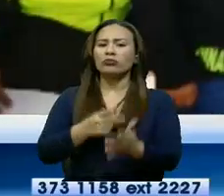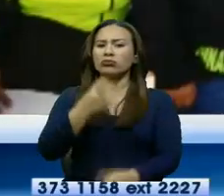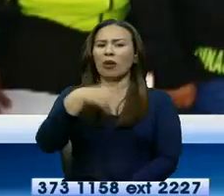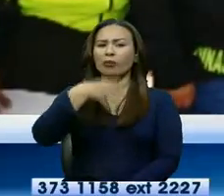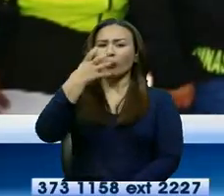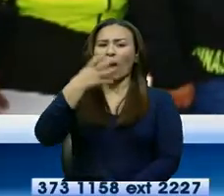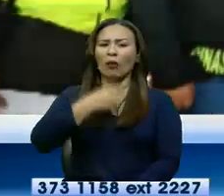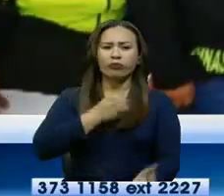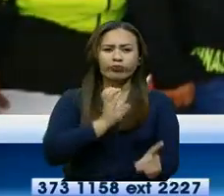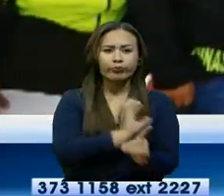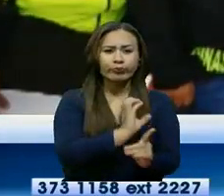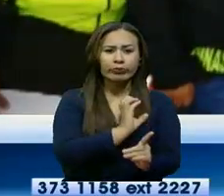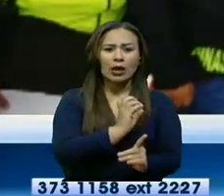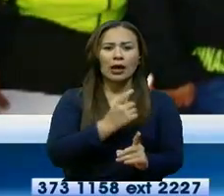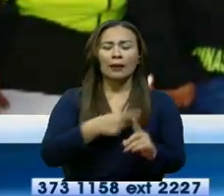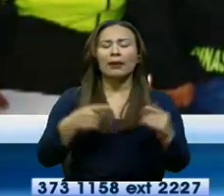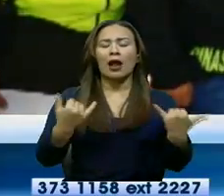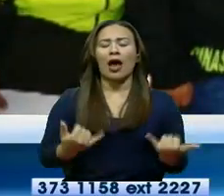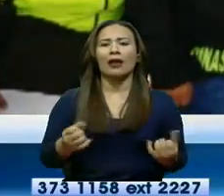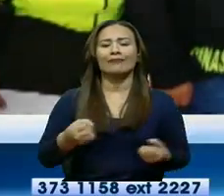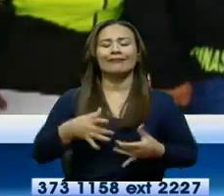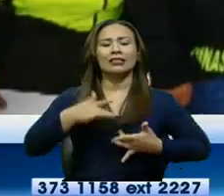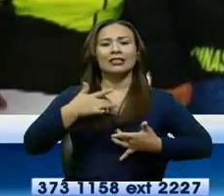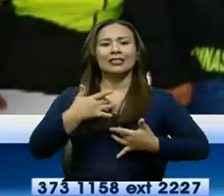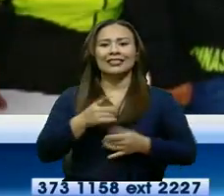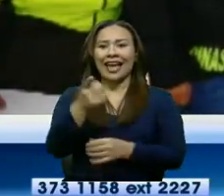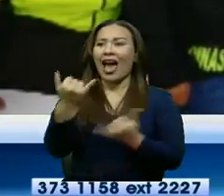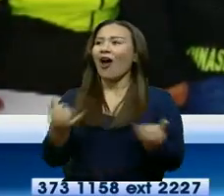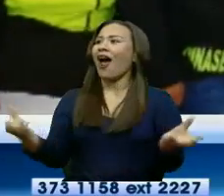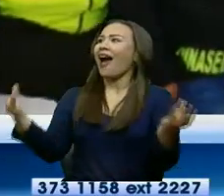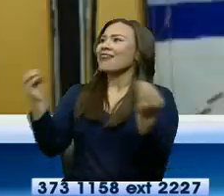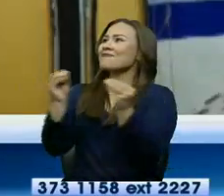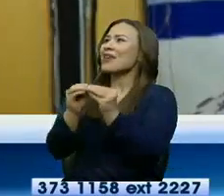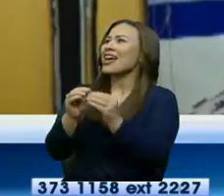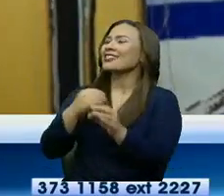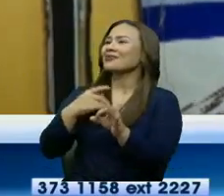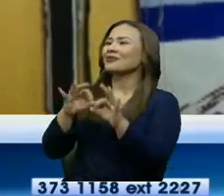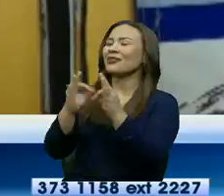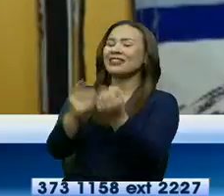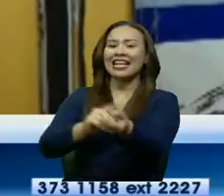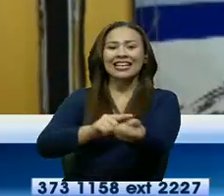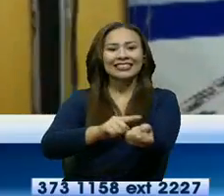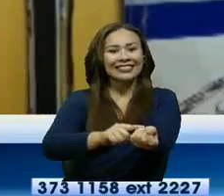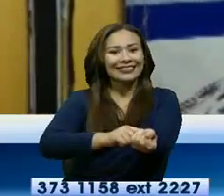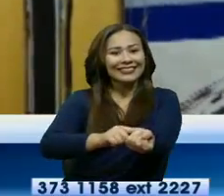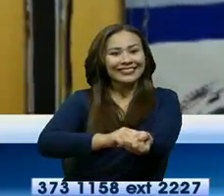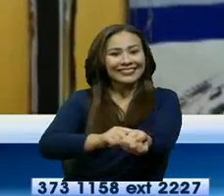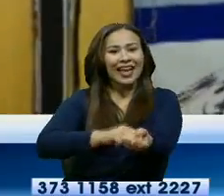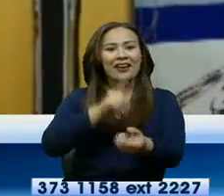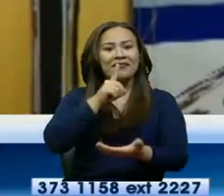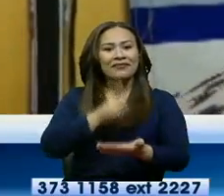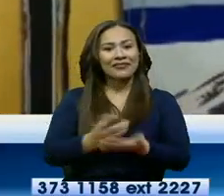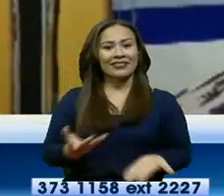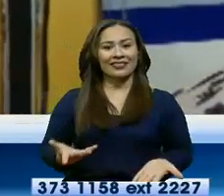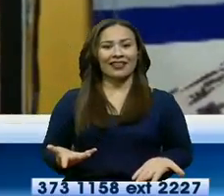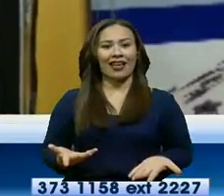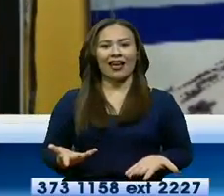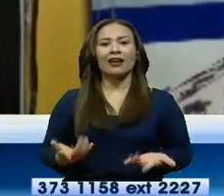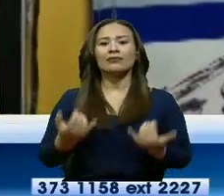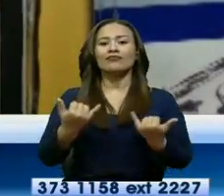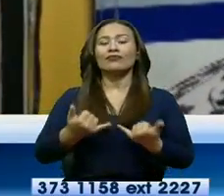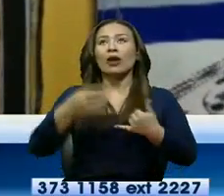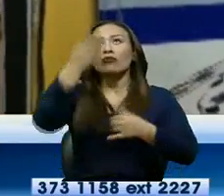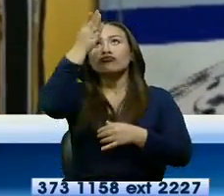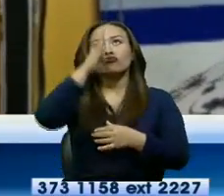educarme. Vacío que ahora espera sea copado por su familia sanguínea. Durante el tiempo que Dios nos bendiga, tratemos de